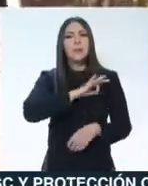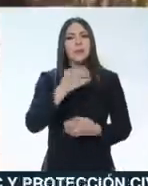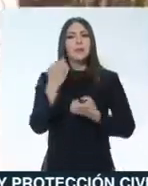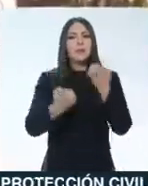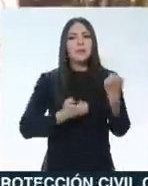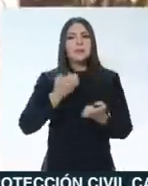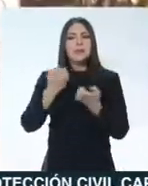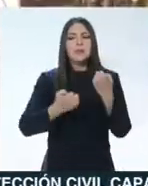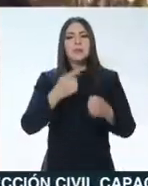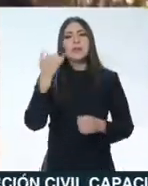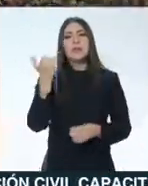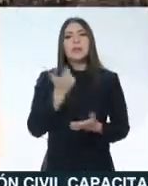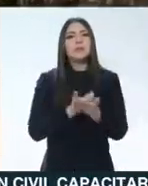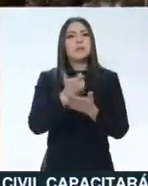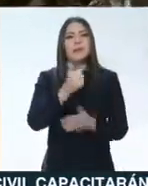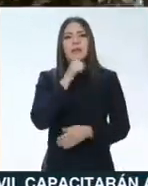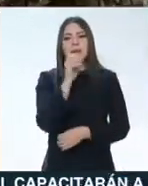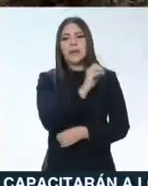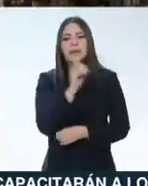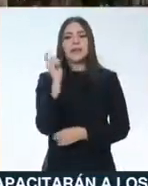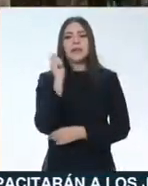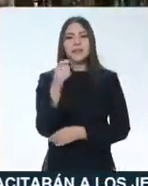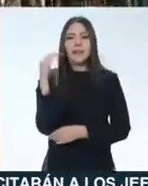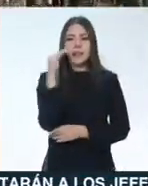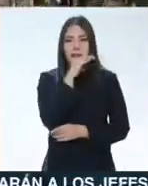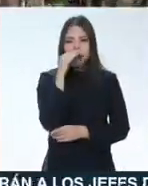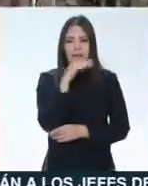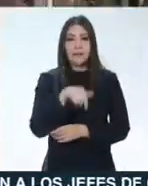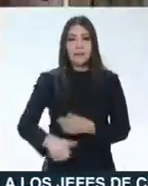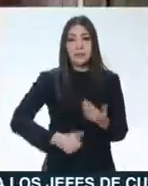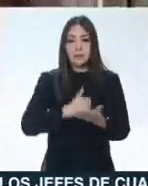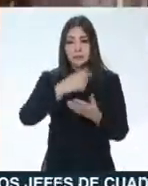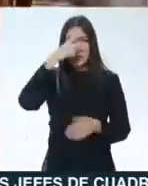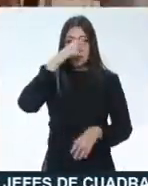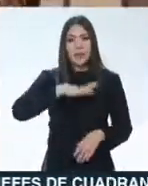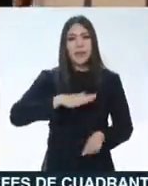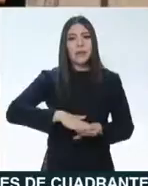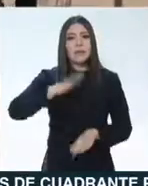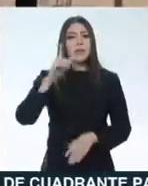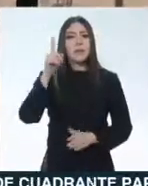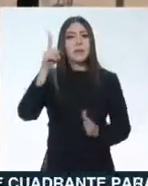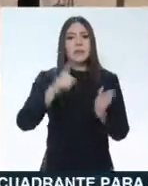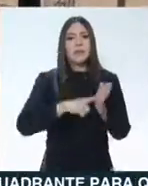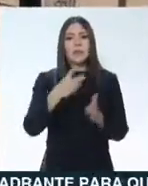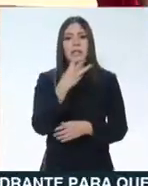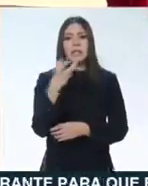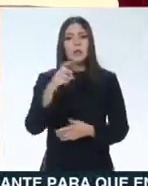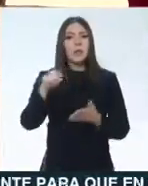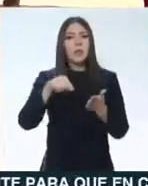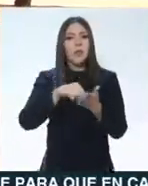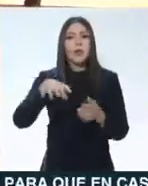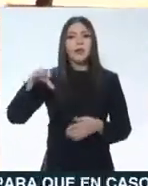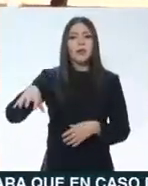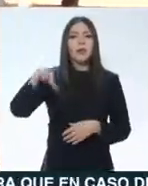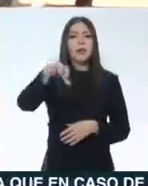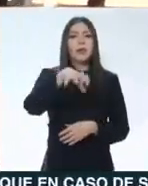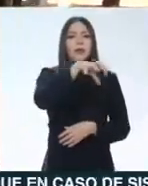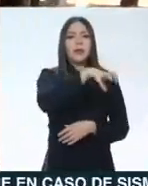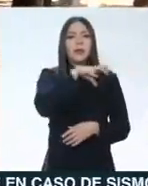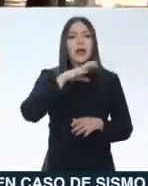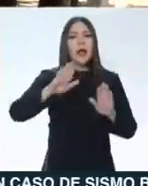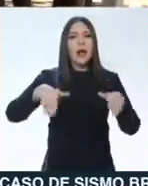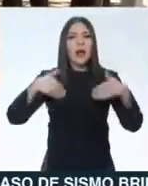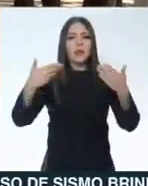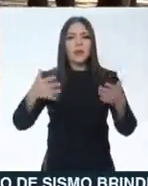mejor es que es gratuito. La Ciudad de México cuenta con más de 1,300 gimnasios al aire libre y uno de los más